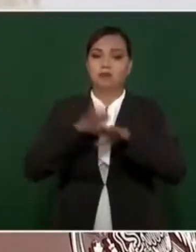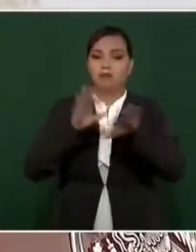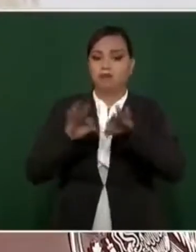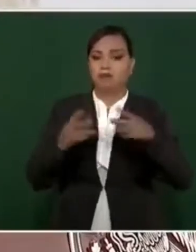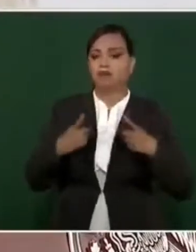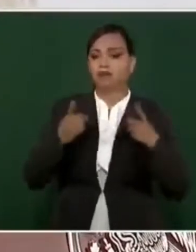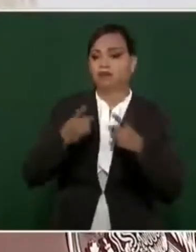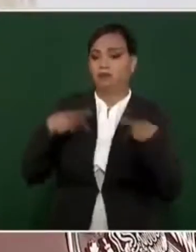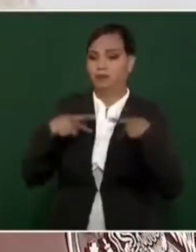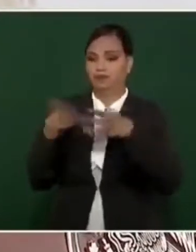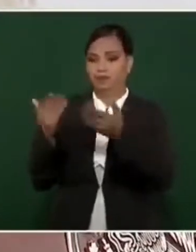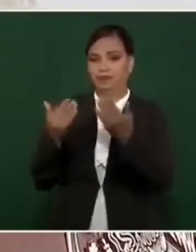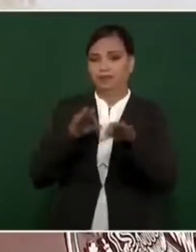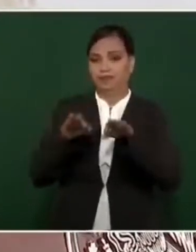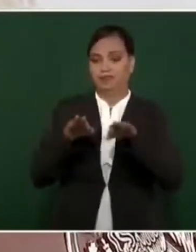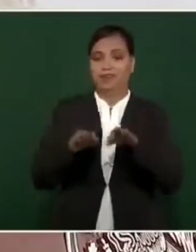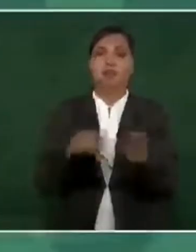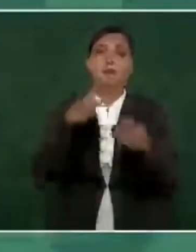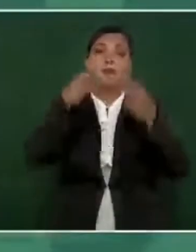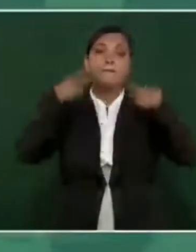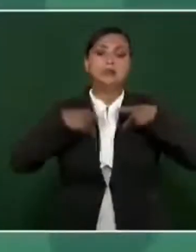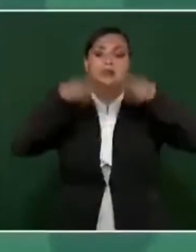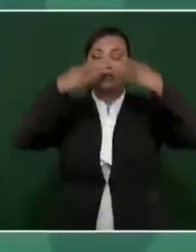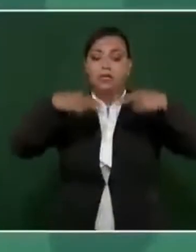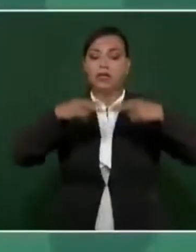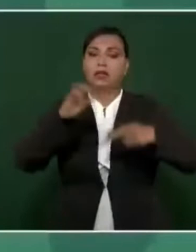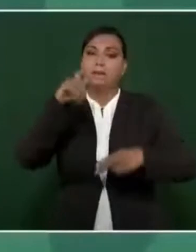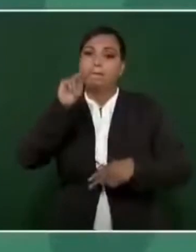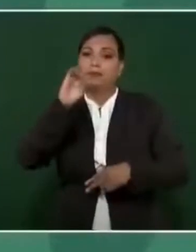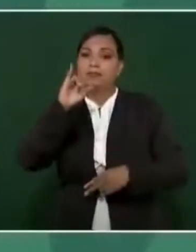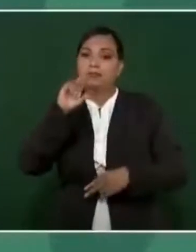merece respeto y apoyo.